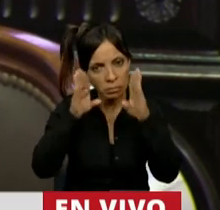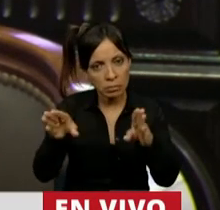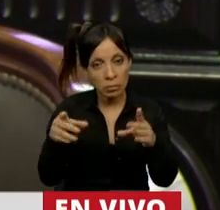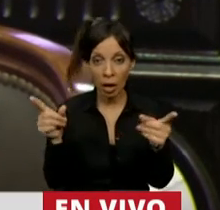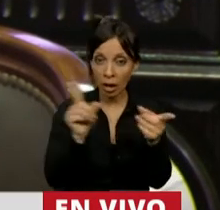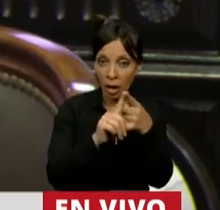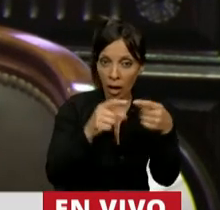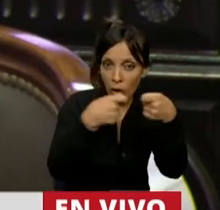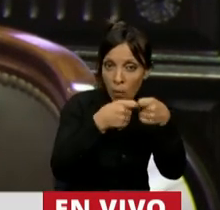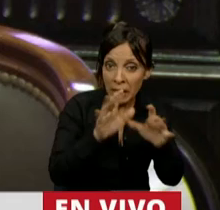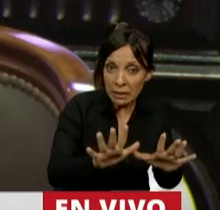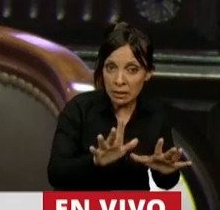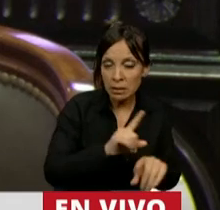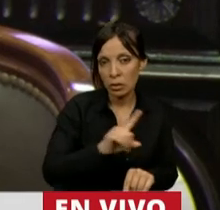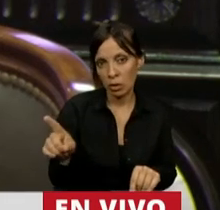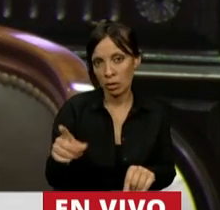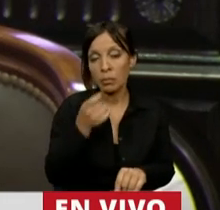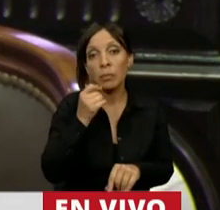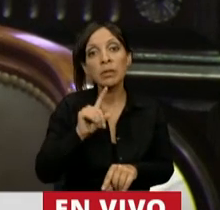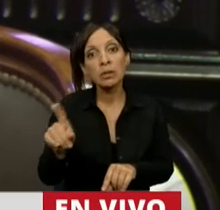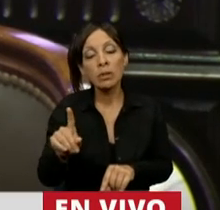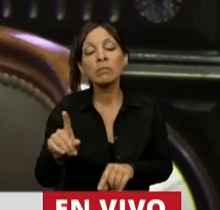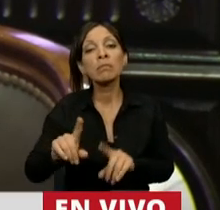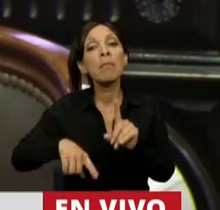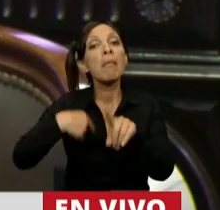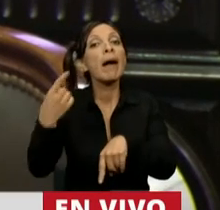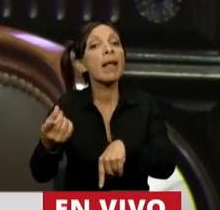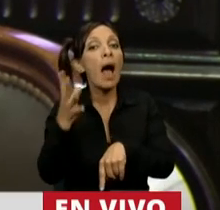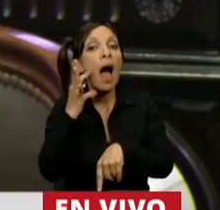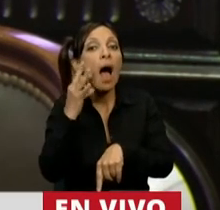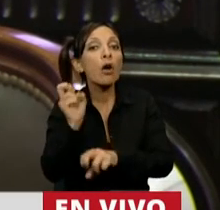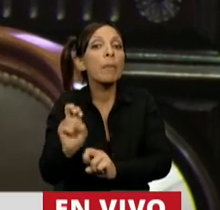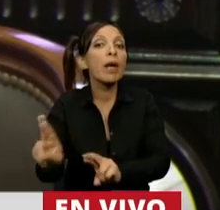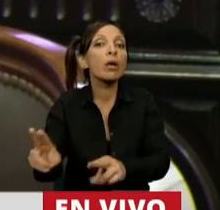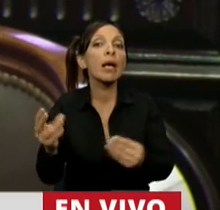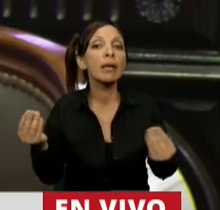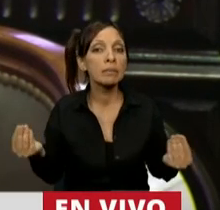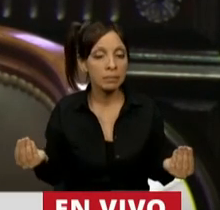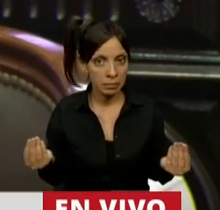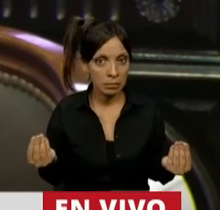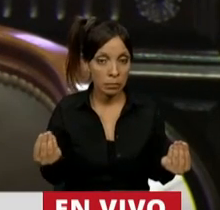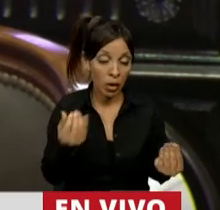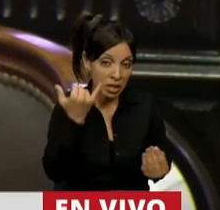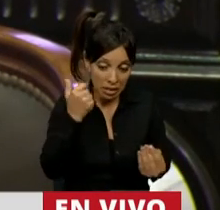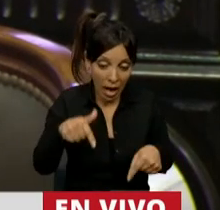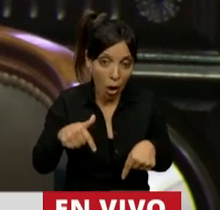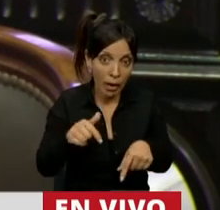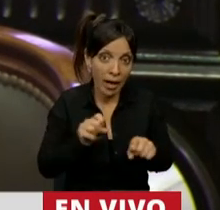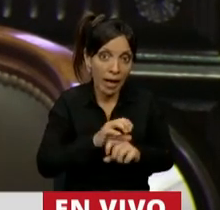se va a hacer responsable si mañana pasa algo más grave de lo que viene ocurriendo, que ya es grave?